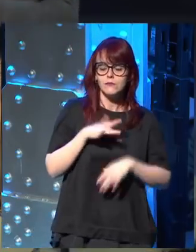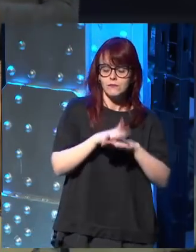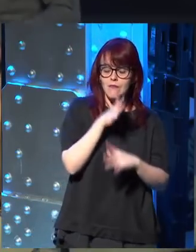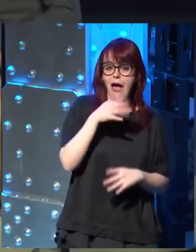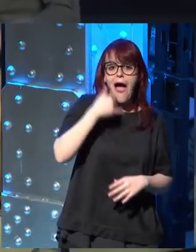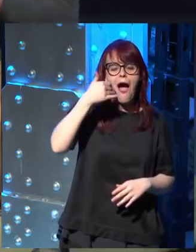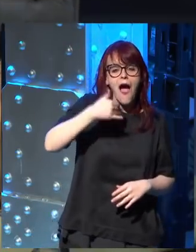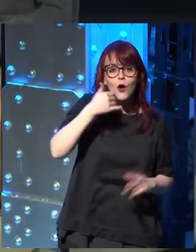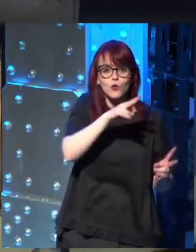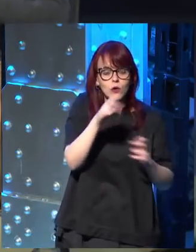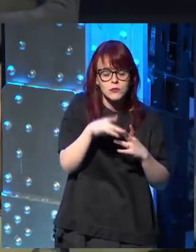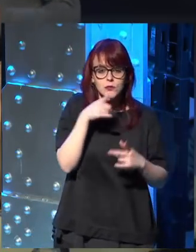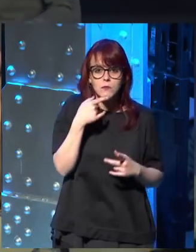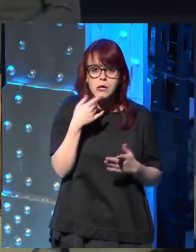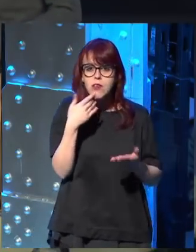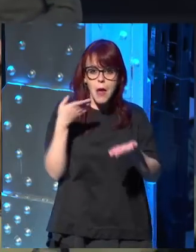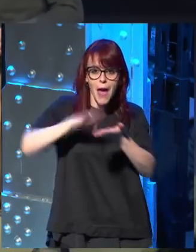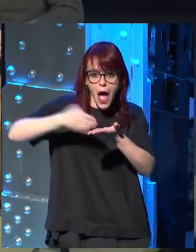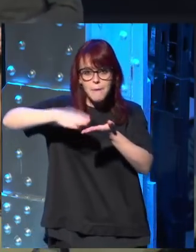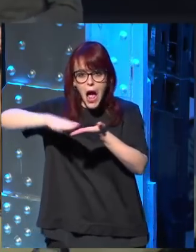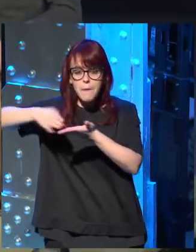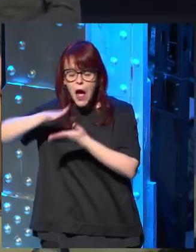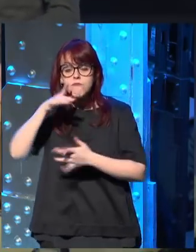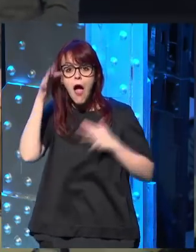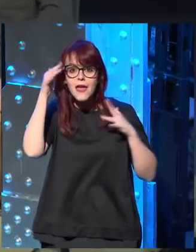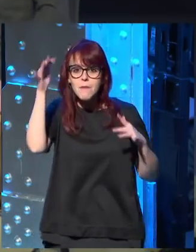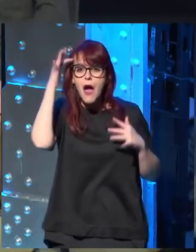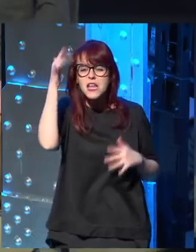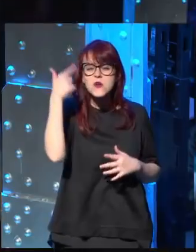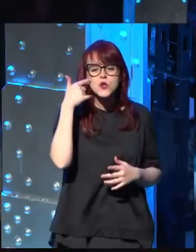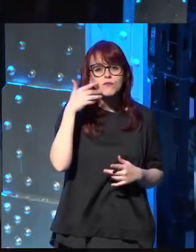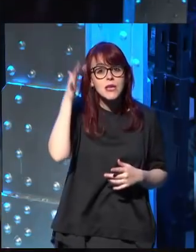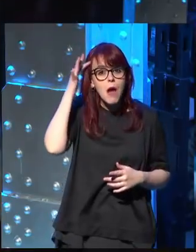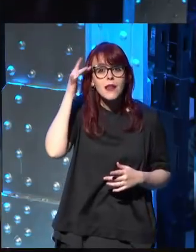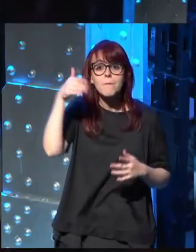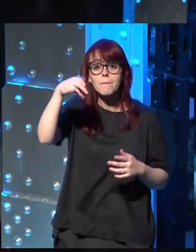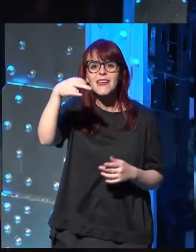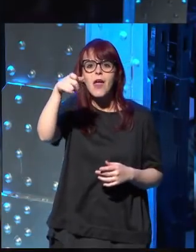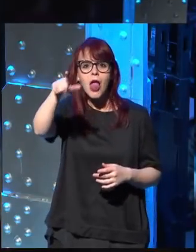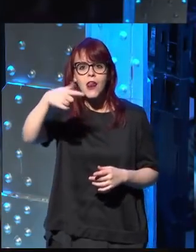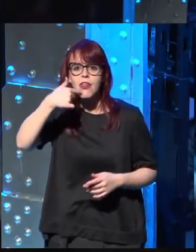claro, era pegar y pegar. Y entonces llegué a imaginar, se lo dije a Miguel,